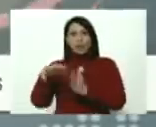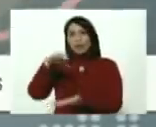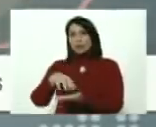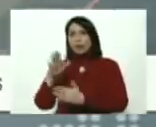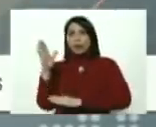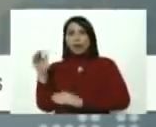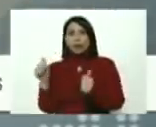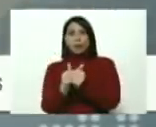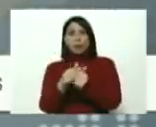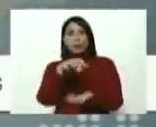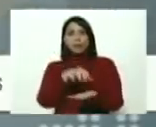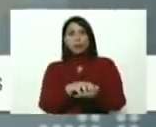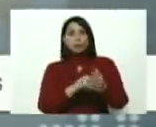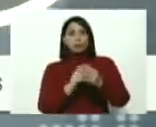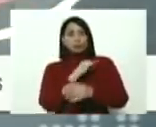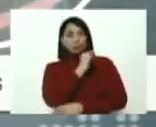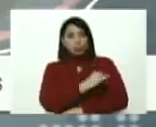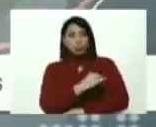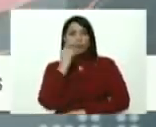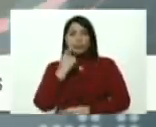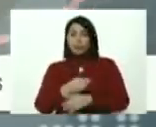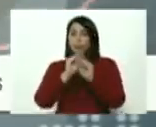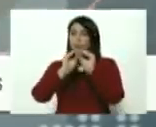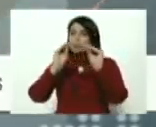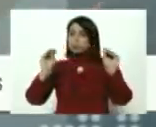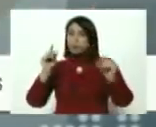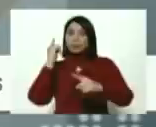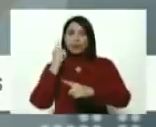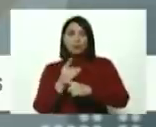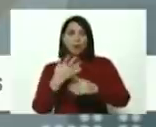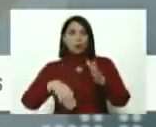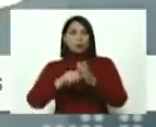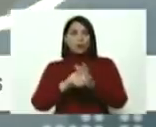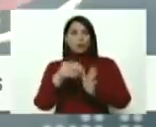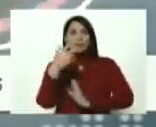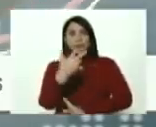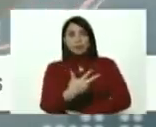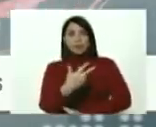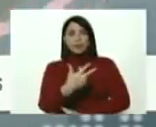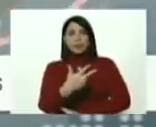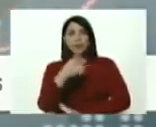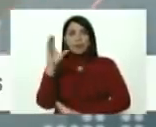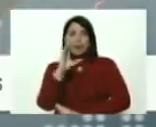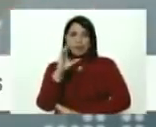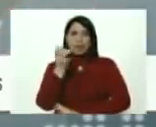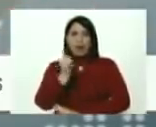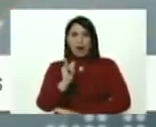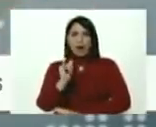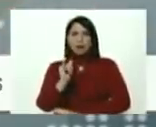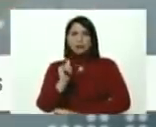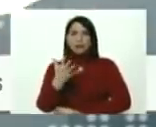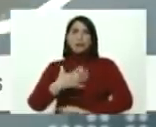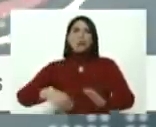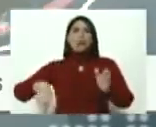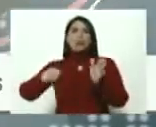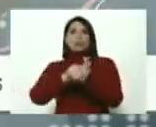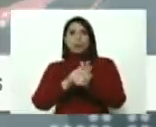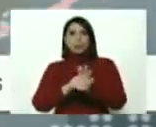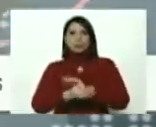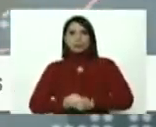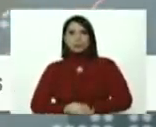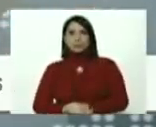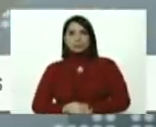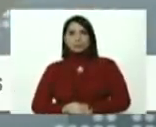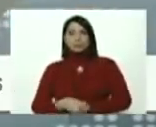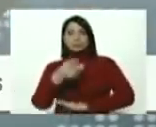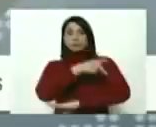Zulia. Y hay que llamar la atención nuevamente que de los tres casos del Distrito Capital vuelve a aparecer la